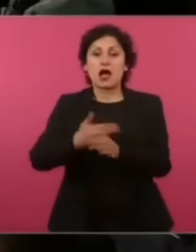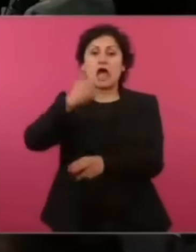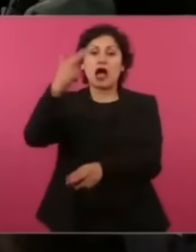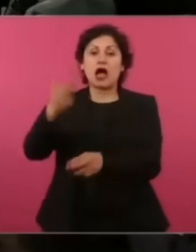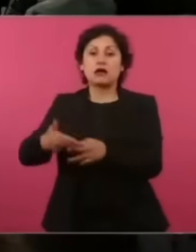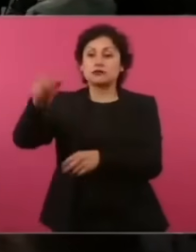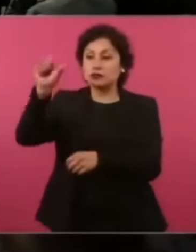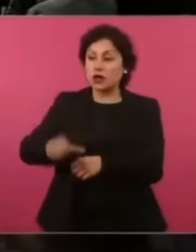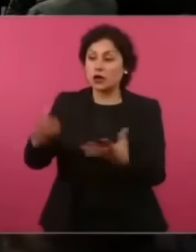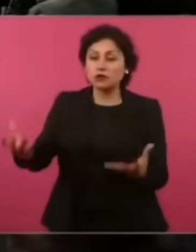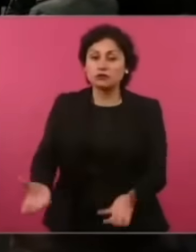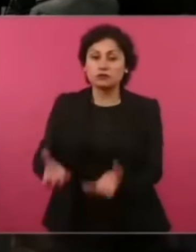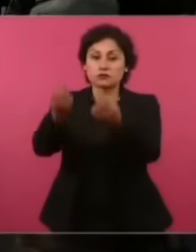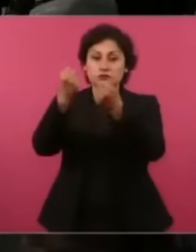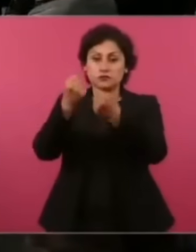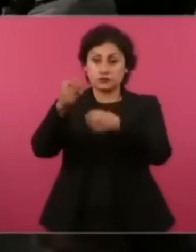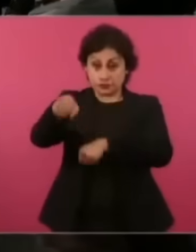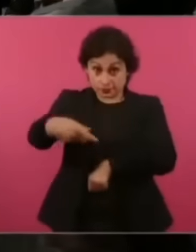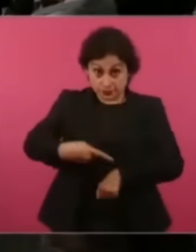Cuántas cosas, ¿no?